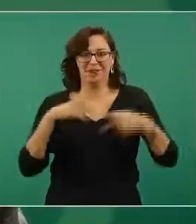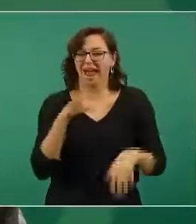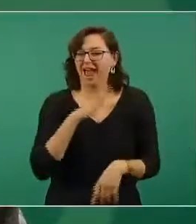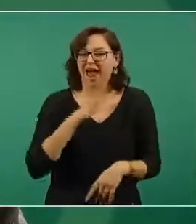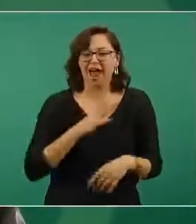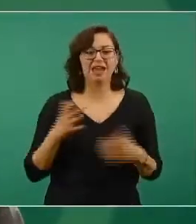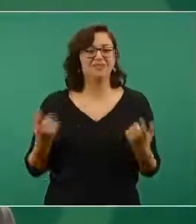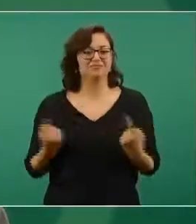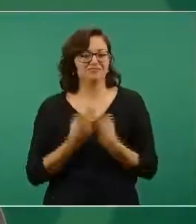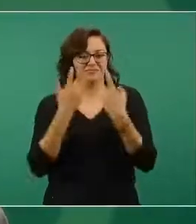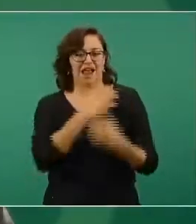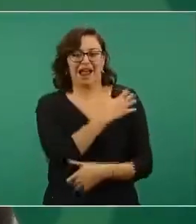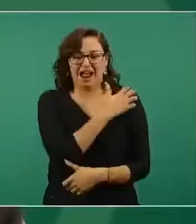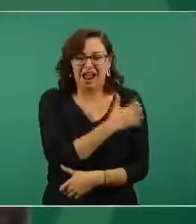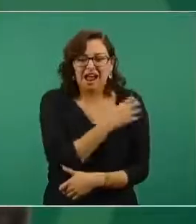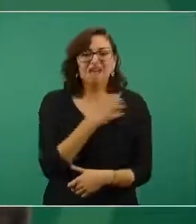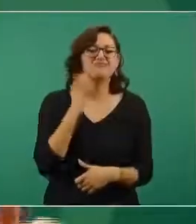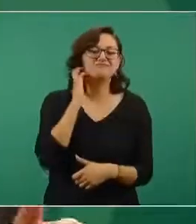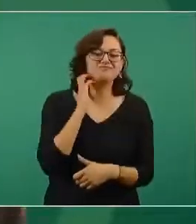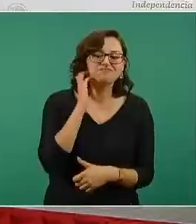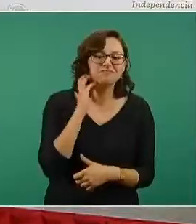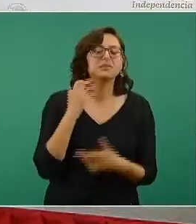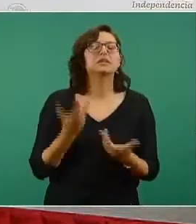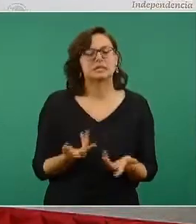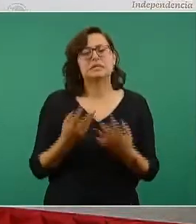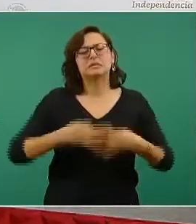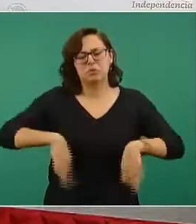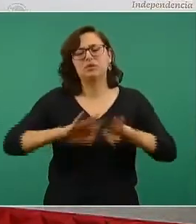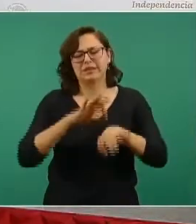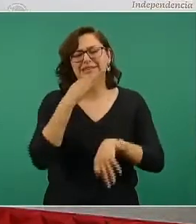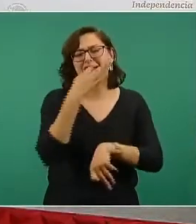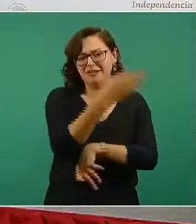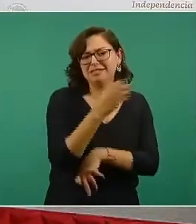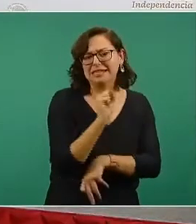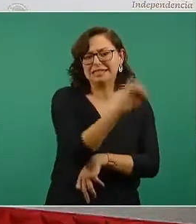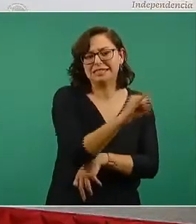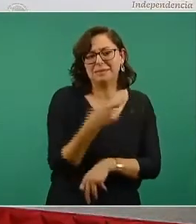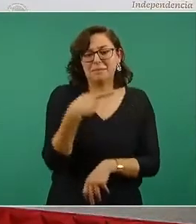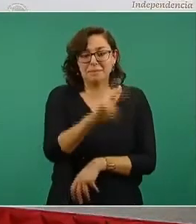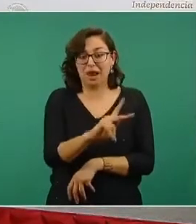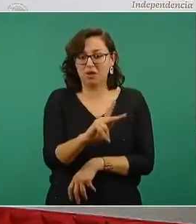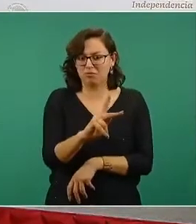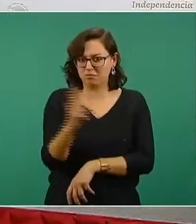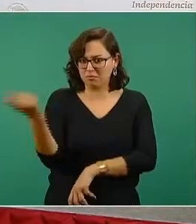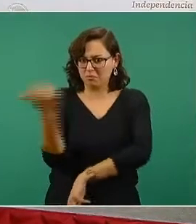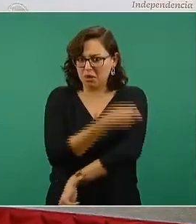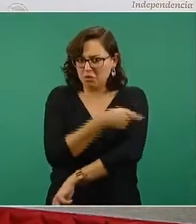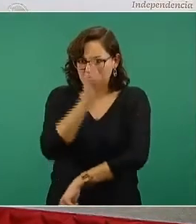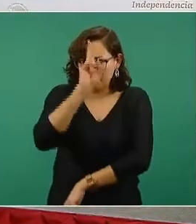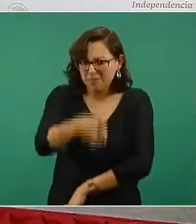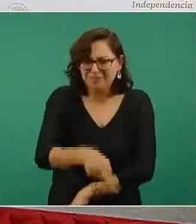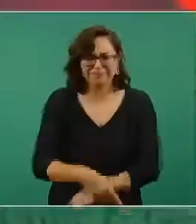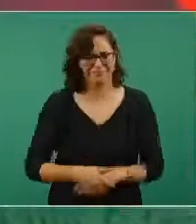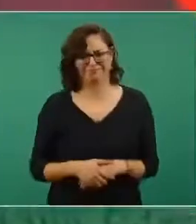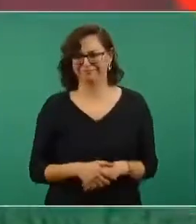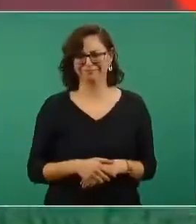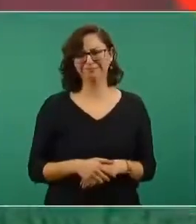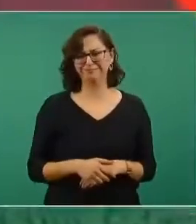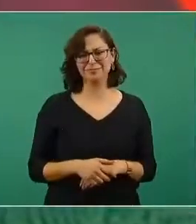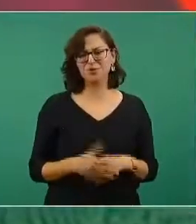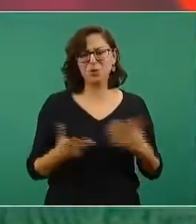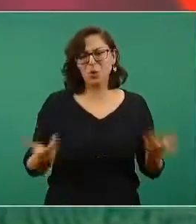porque requiere tal vez una observación más cercana durante el periodo post-vacuna, pero no es una contraindicación. Entonces, si alguien